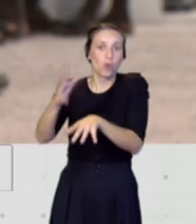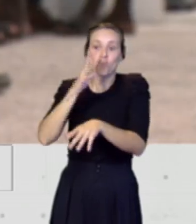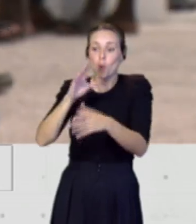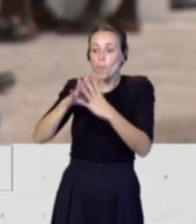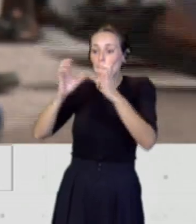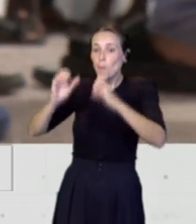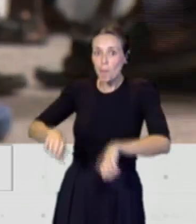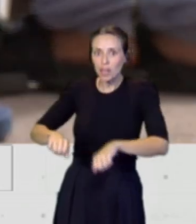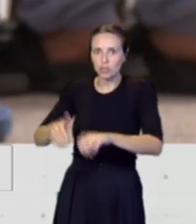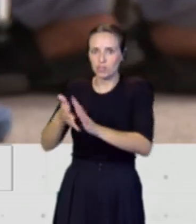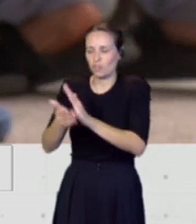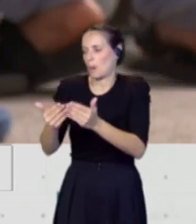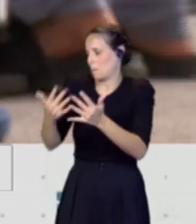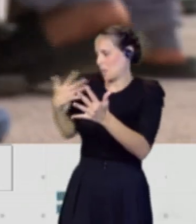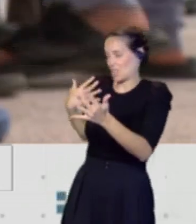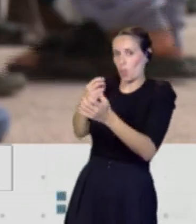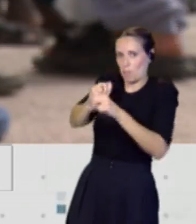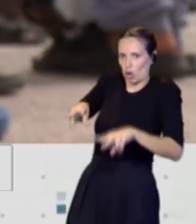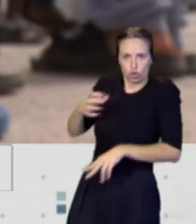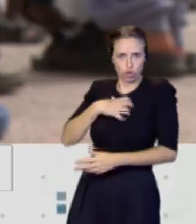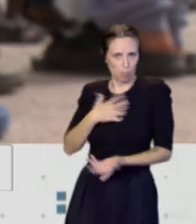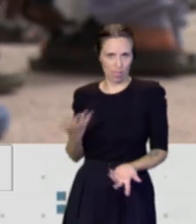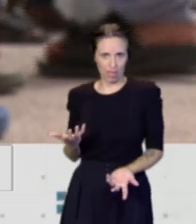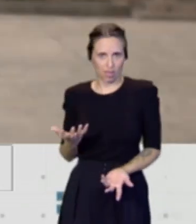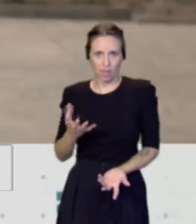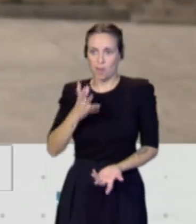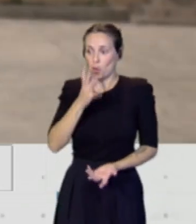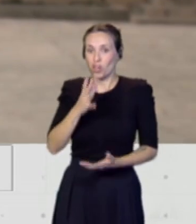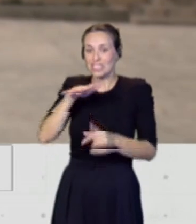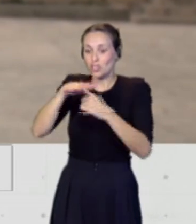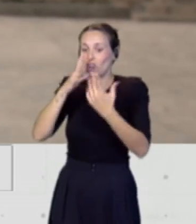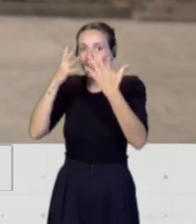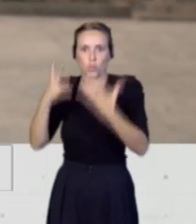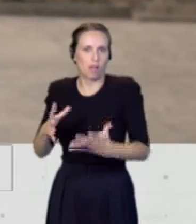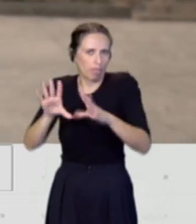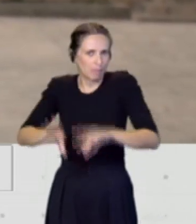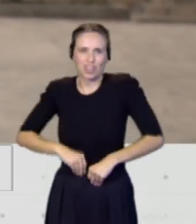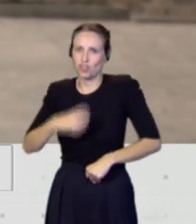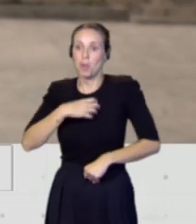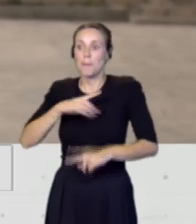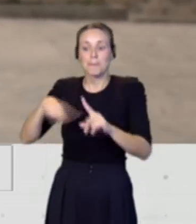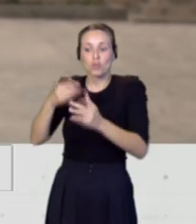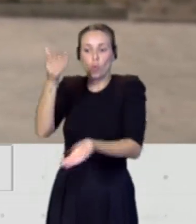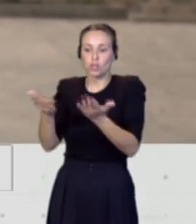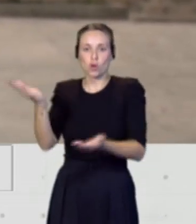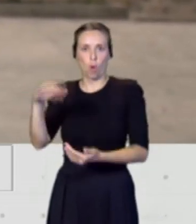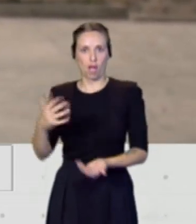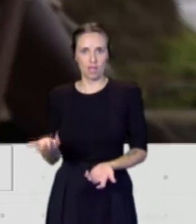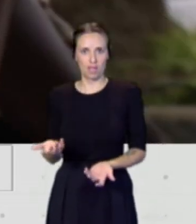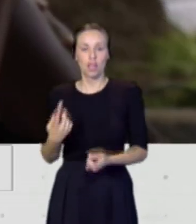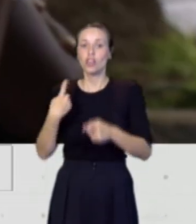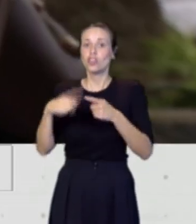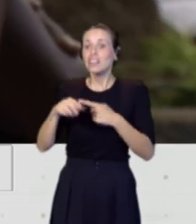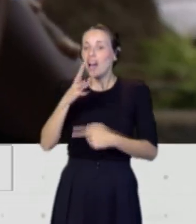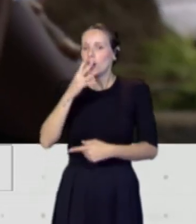pacto puede empeorar la situación actual, que es inaceptable, además de injusta. Sin embargo, mucho de lo que ahora nos parece insoportable